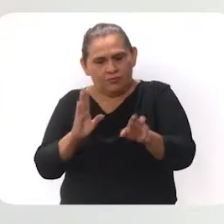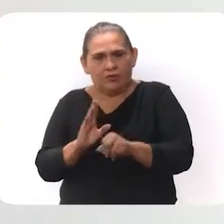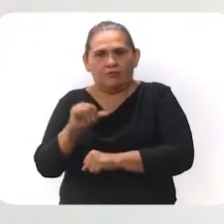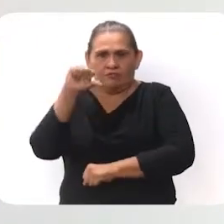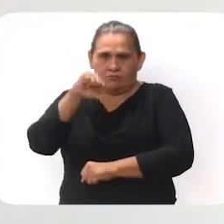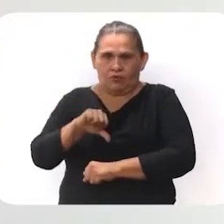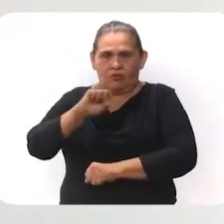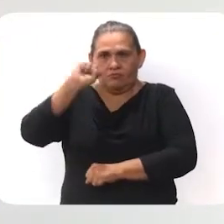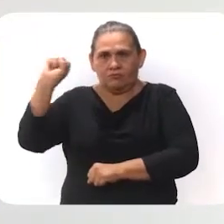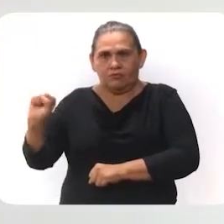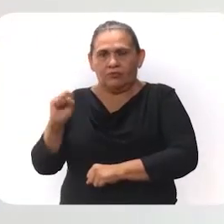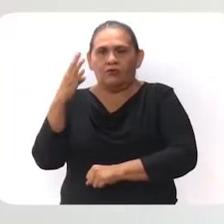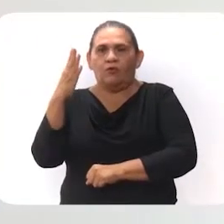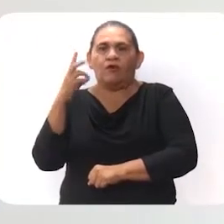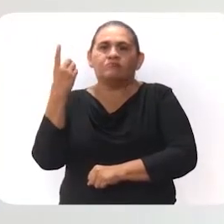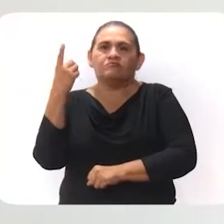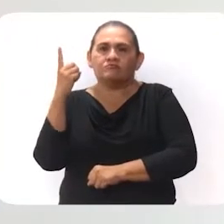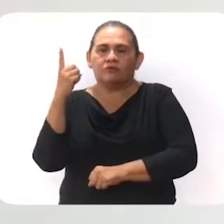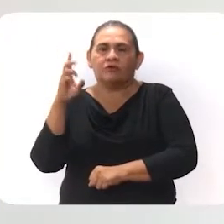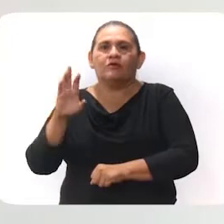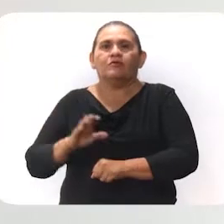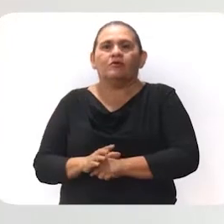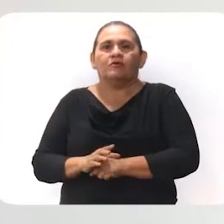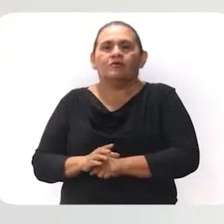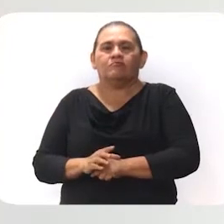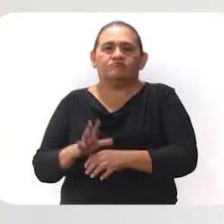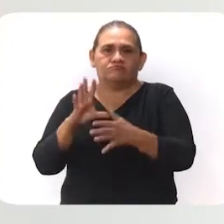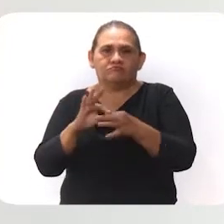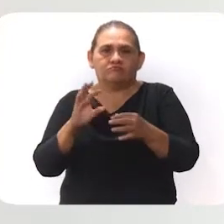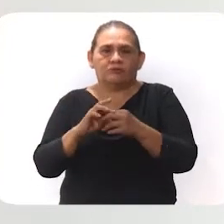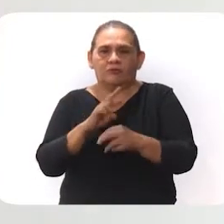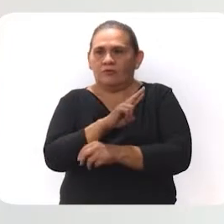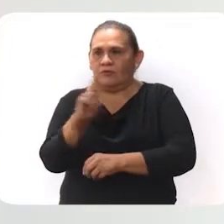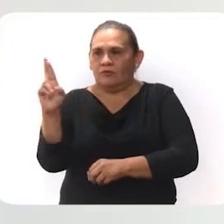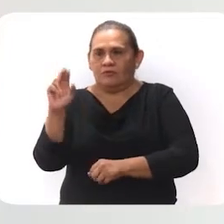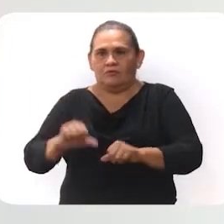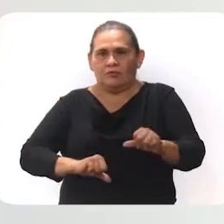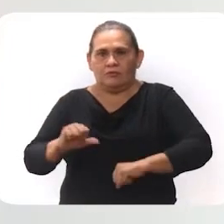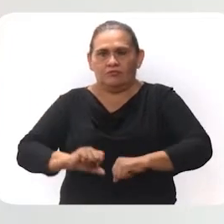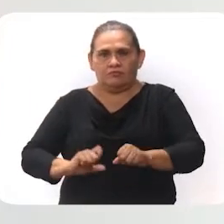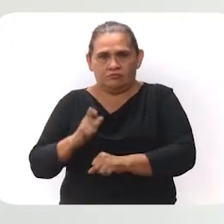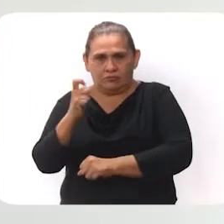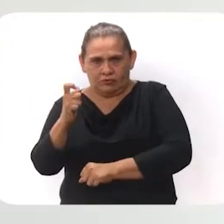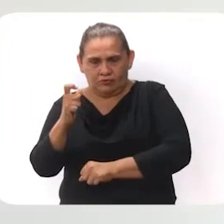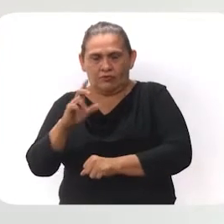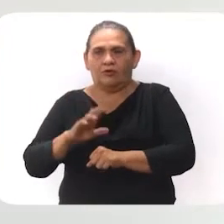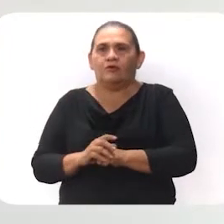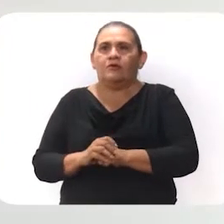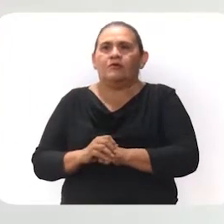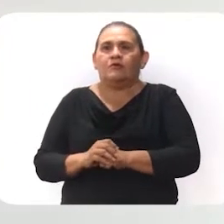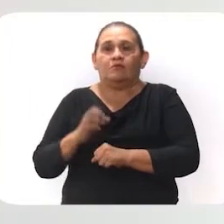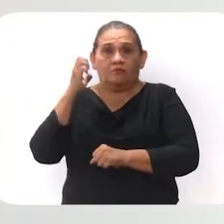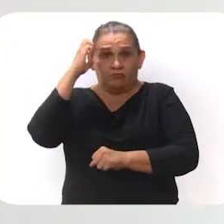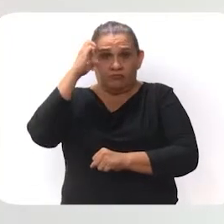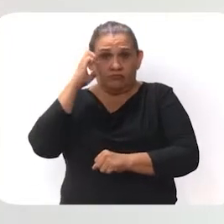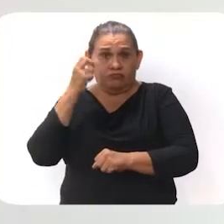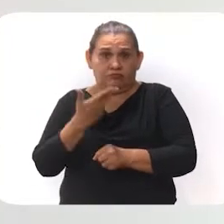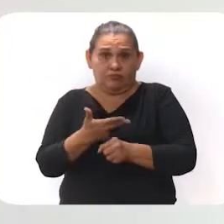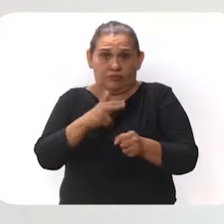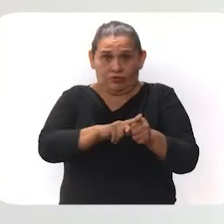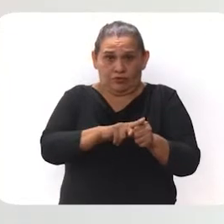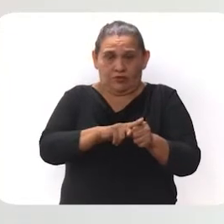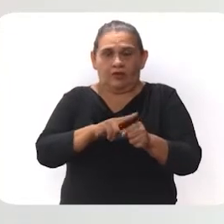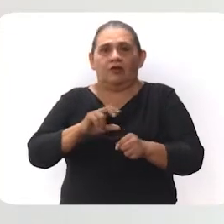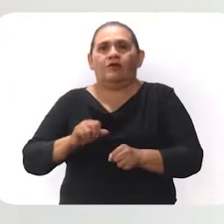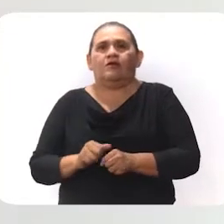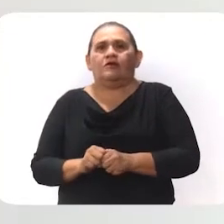este sábado 4 de diciembre. Como se ha señalado en la reapertura económica, los datos más importantes son la ocupación